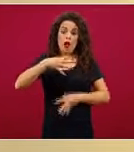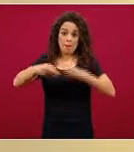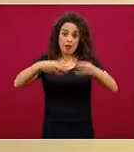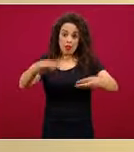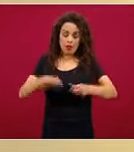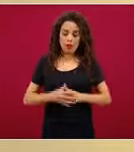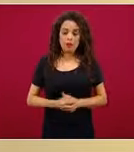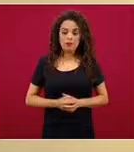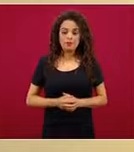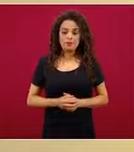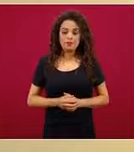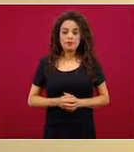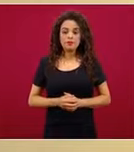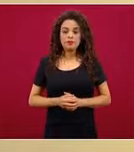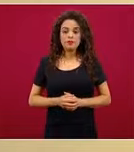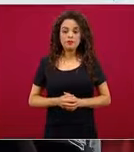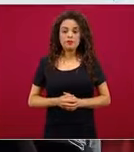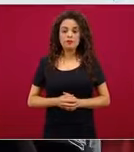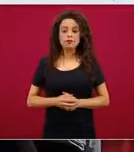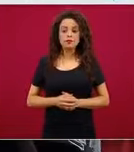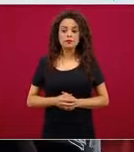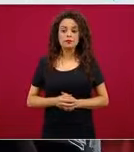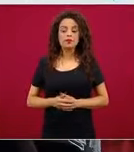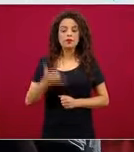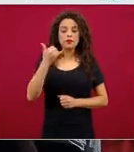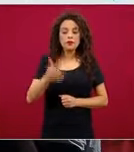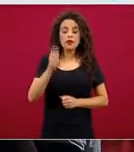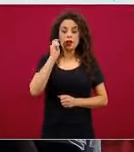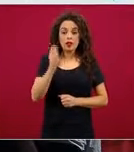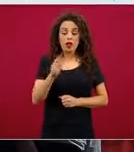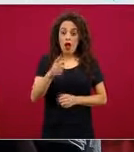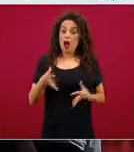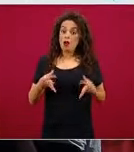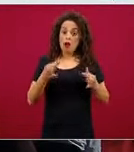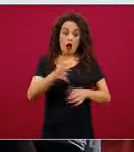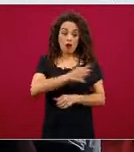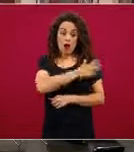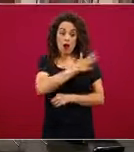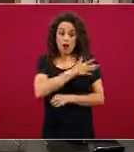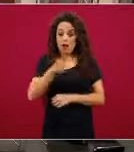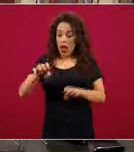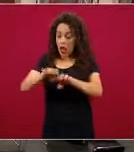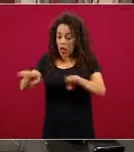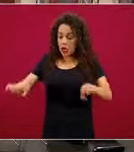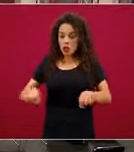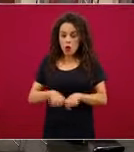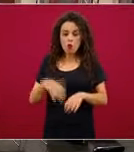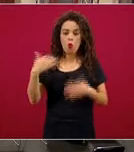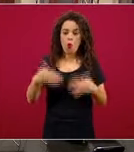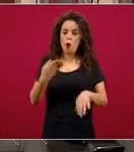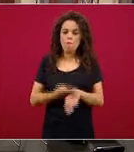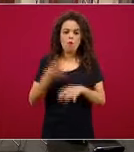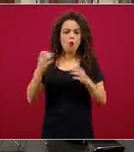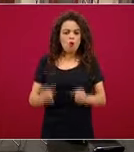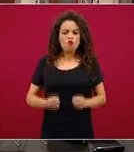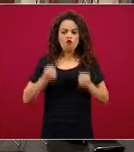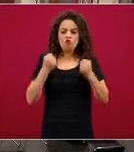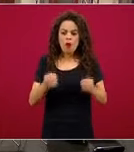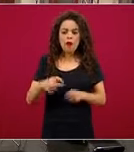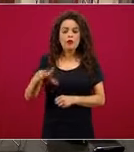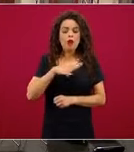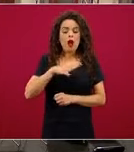quiero resaltar la calidad de la intervención. Aquí hay un grupo muy robusto, tenemos en este país a 2